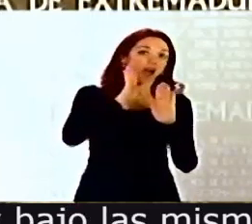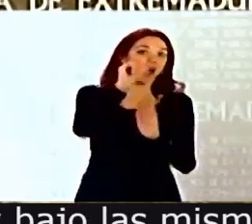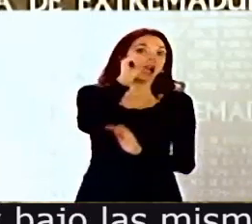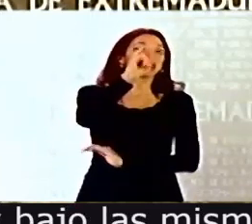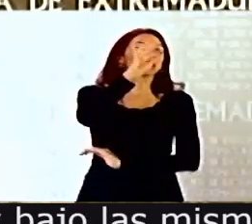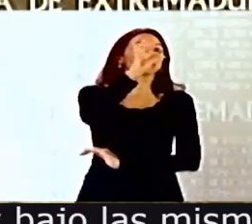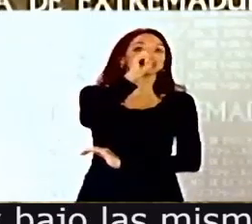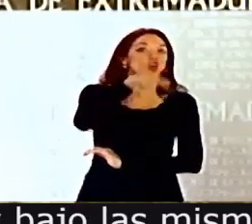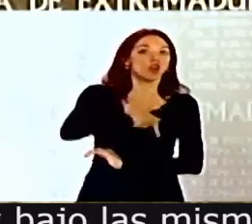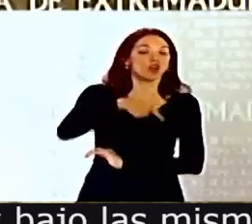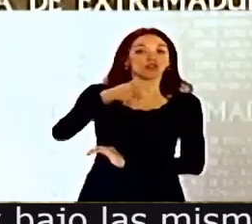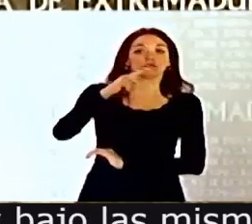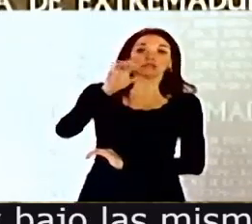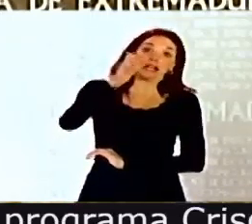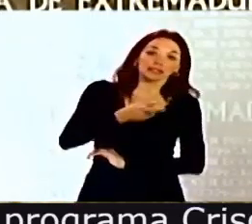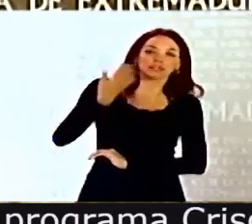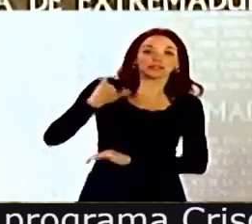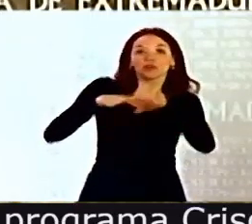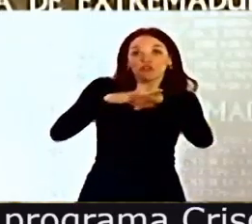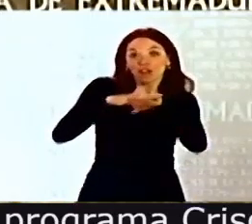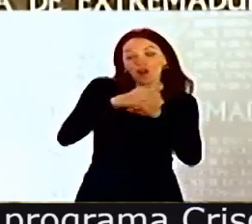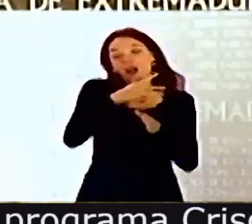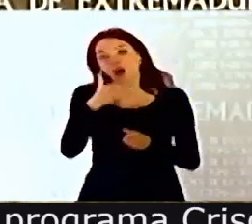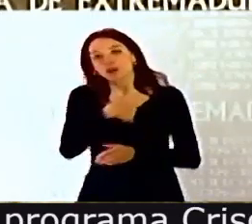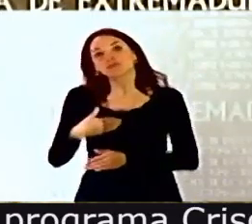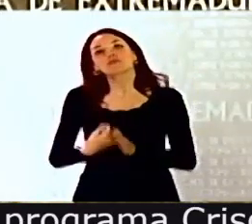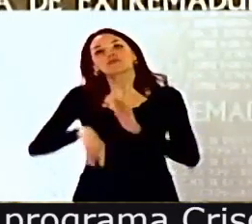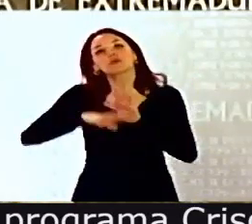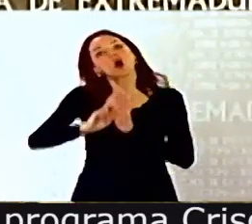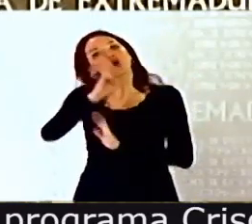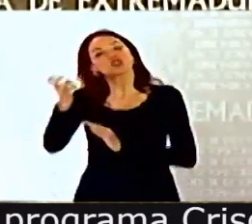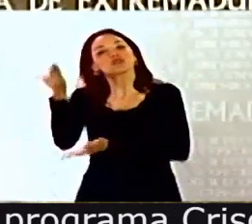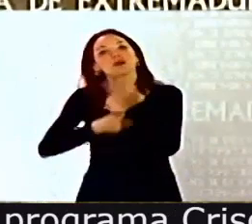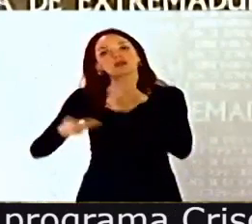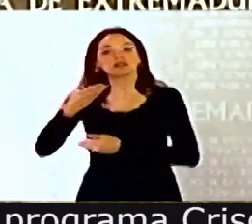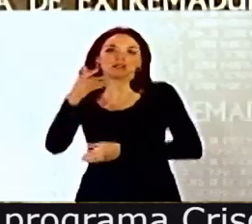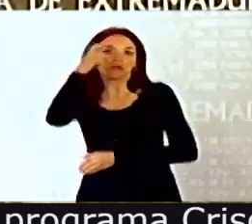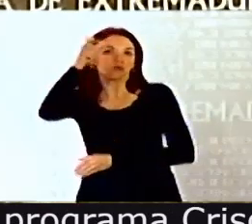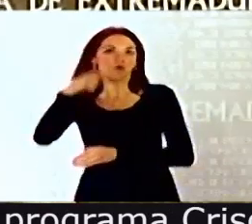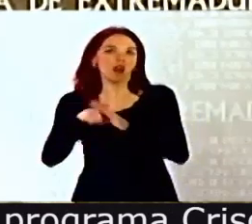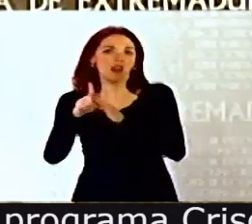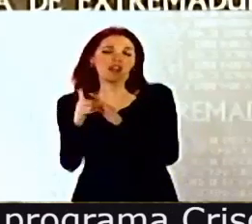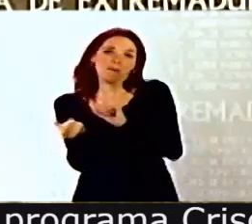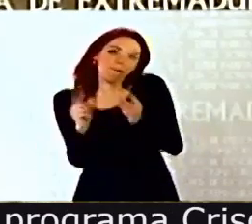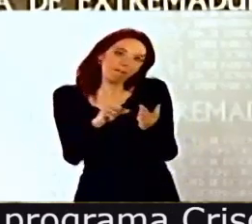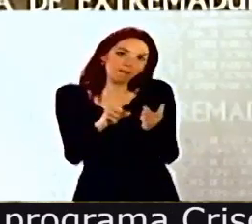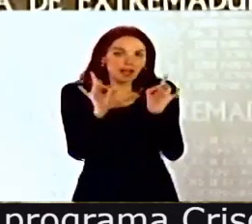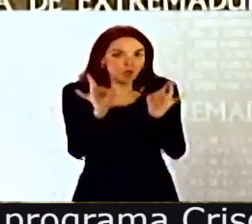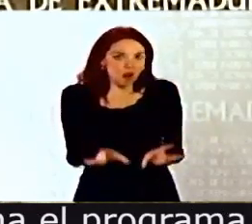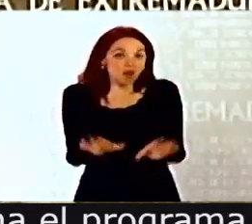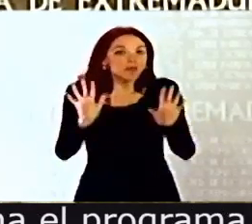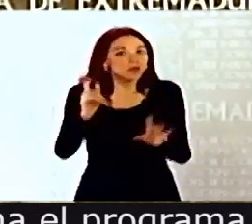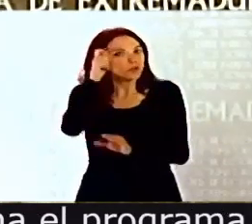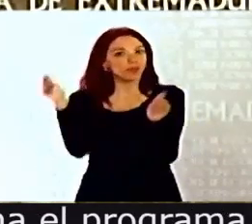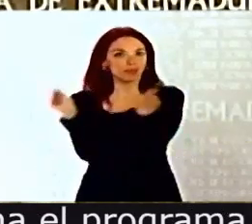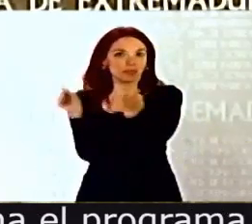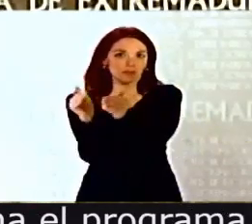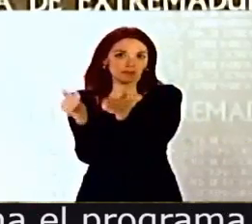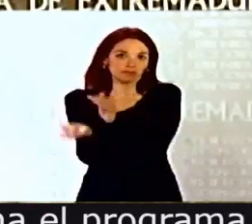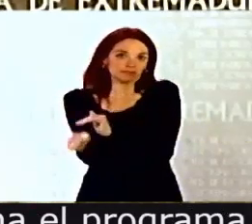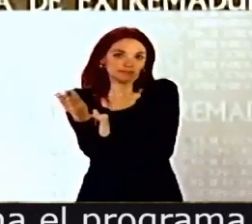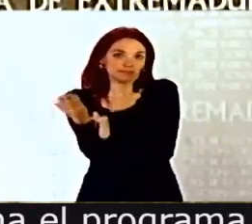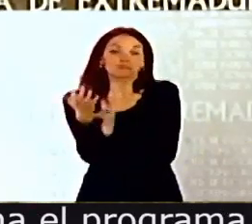legislatura pasada, pusimos también en marcha el programa colaborativo rural, que es como un Crisol, pero para los municipios más pequeños, en concreto